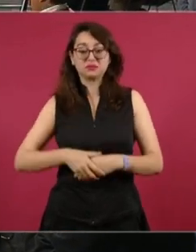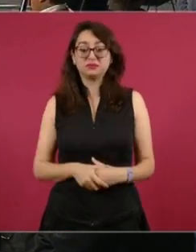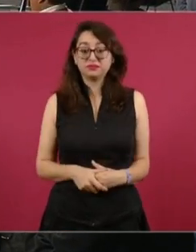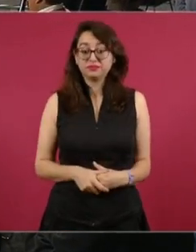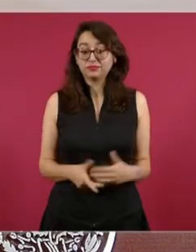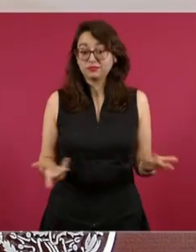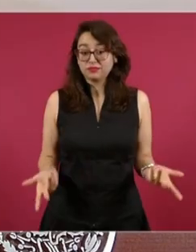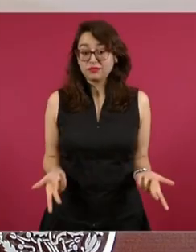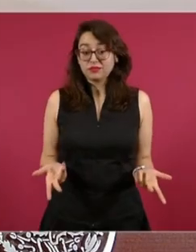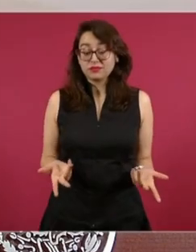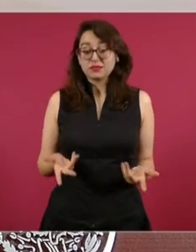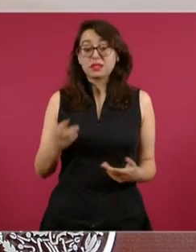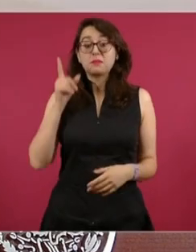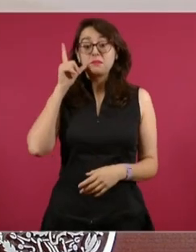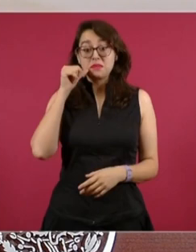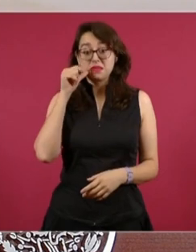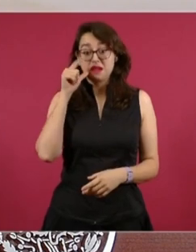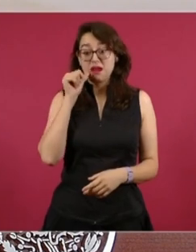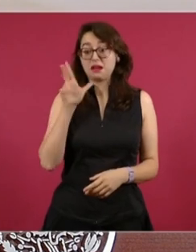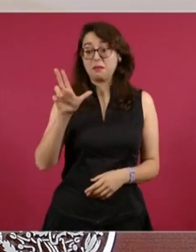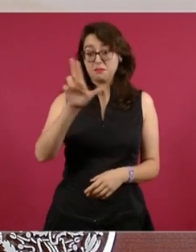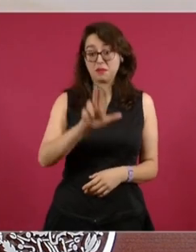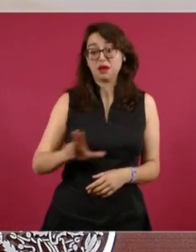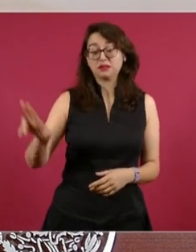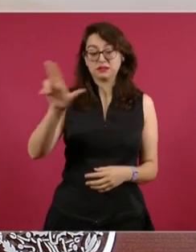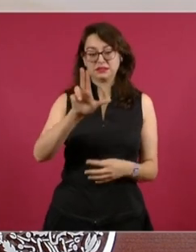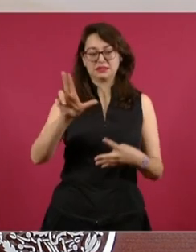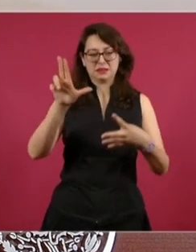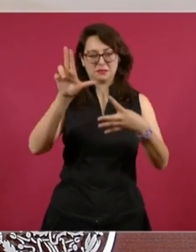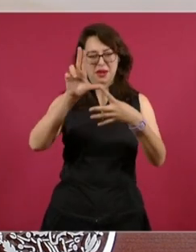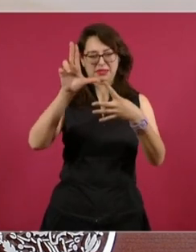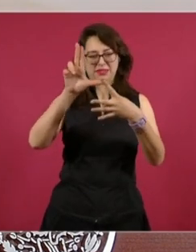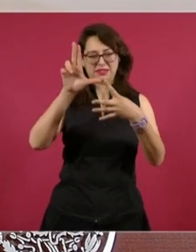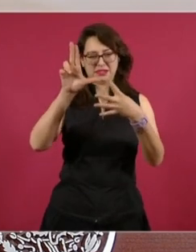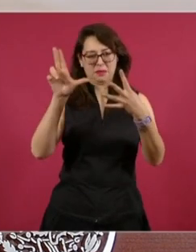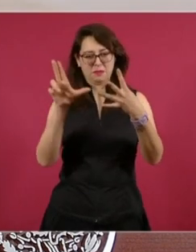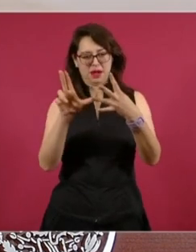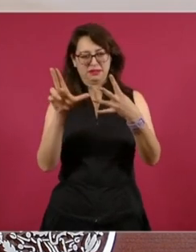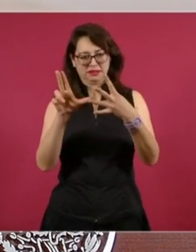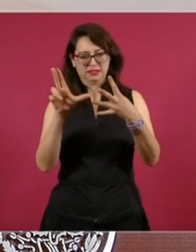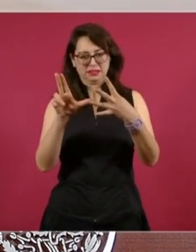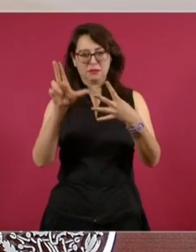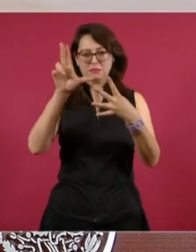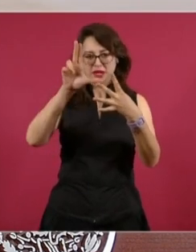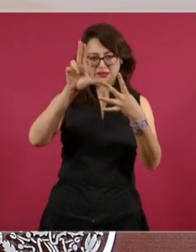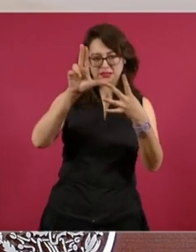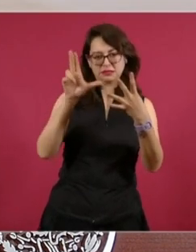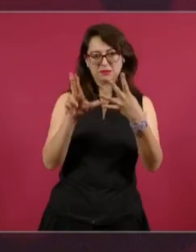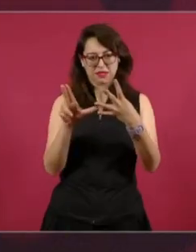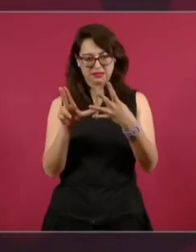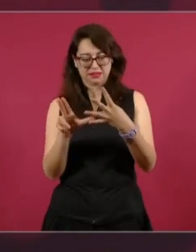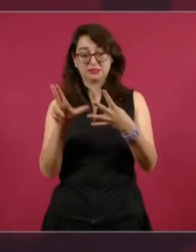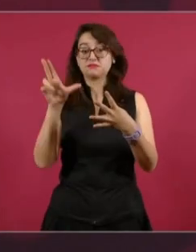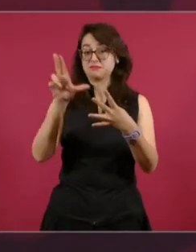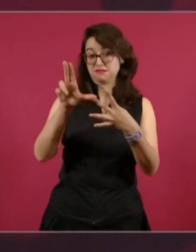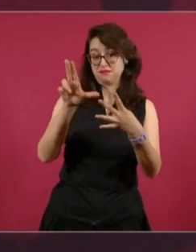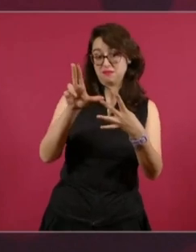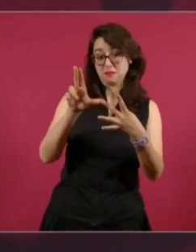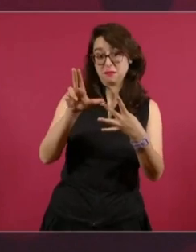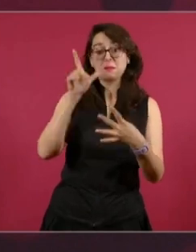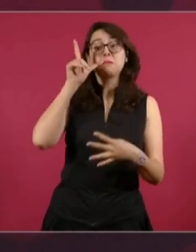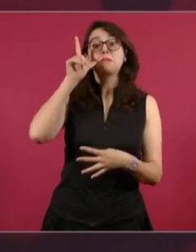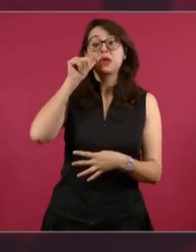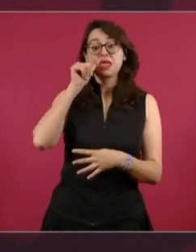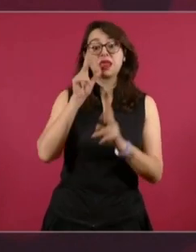corresponde los martes, cada 15 días, informamos sobre seguridad y hay una sección sobre